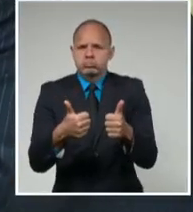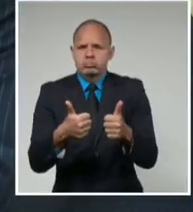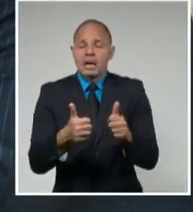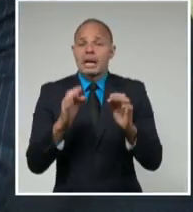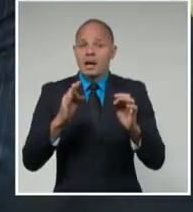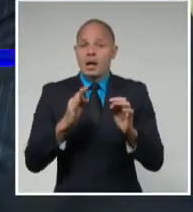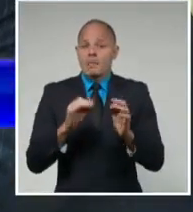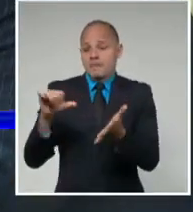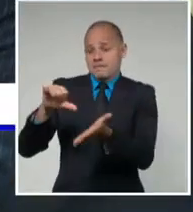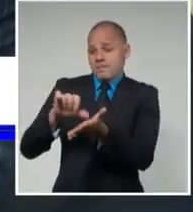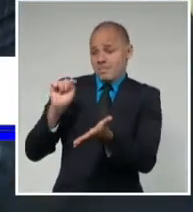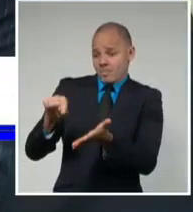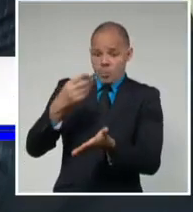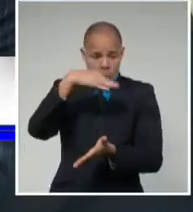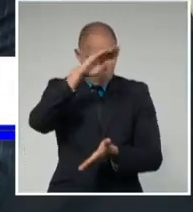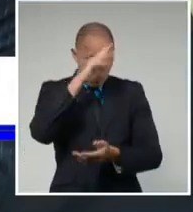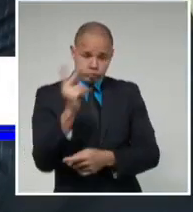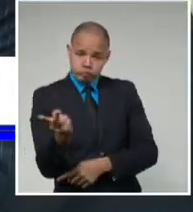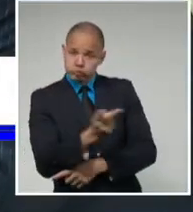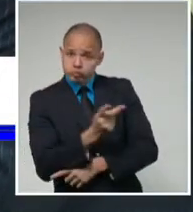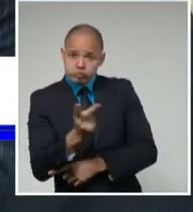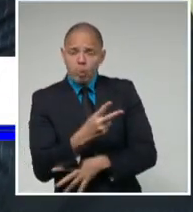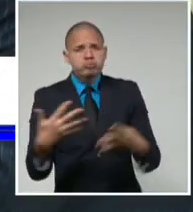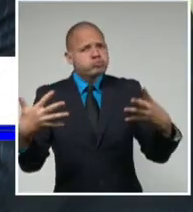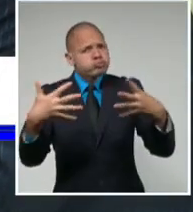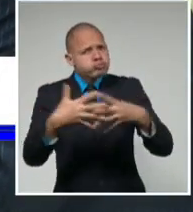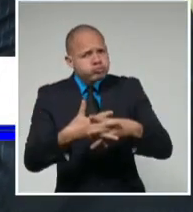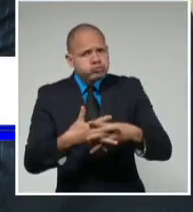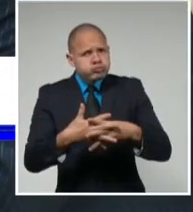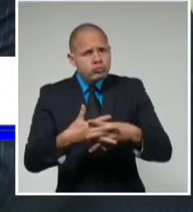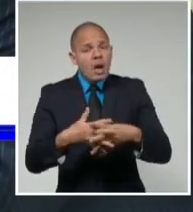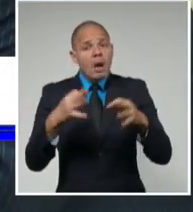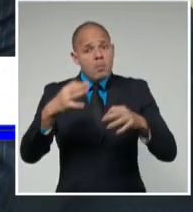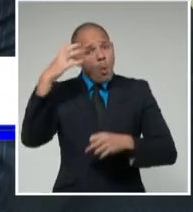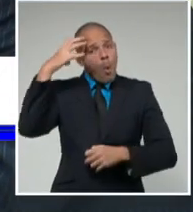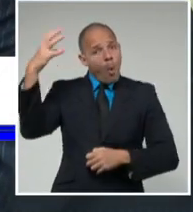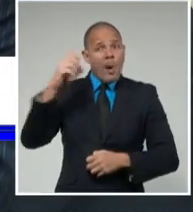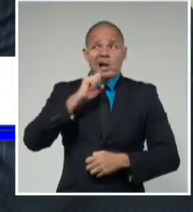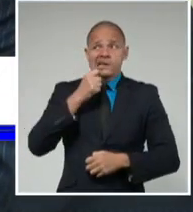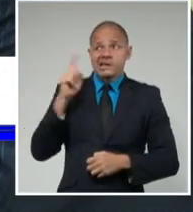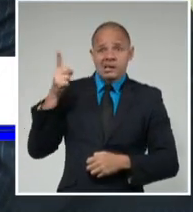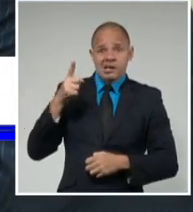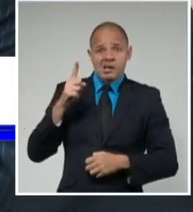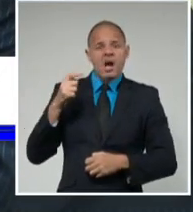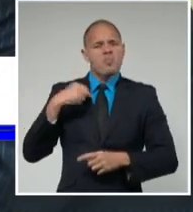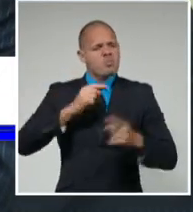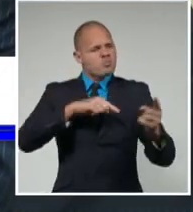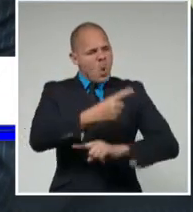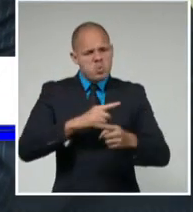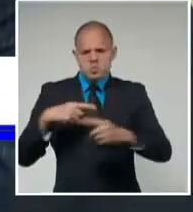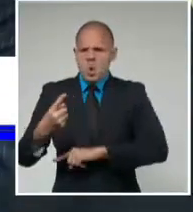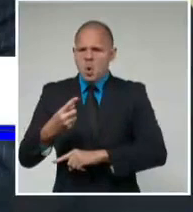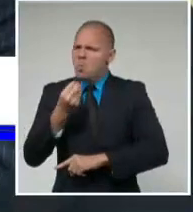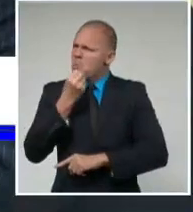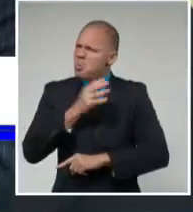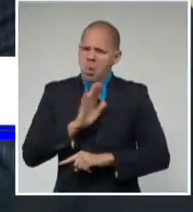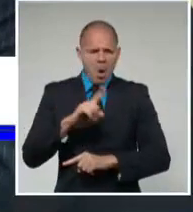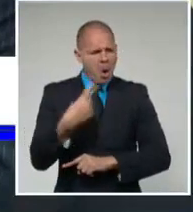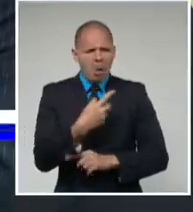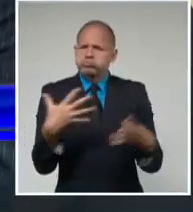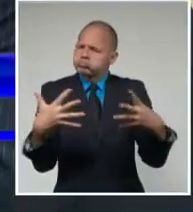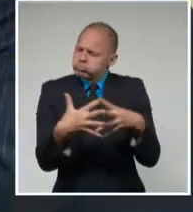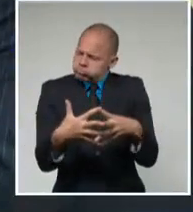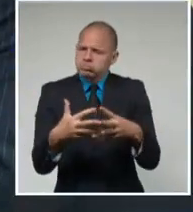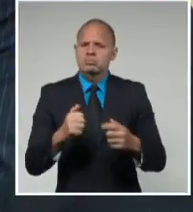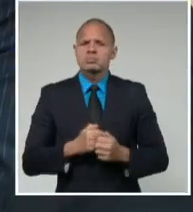Irán y Cuba se mantienen unidos ante la presión del gobierno de Estados Unidos. Y la presión solo puede ser considerada